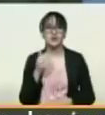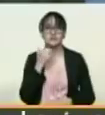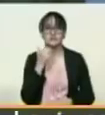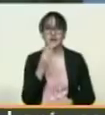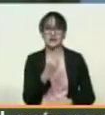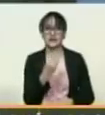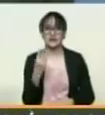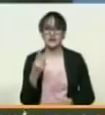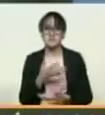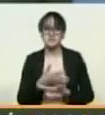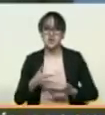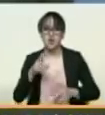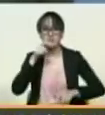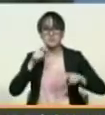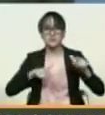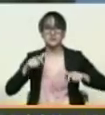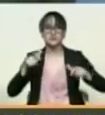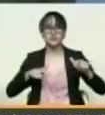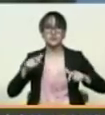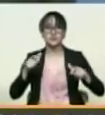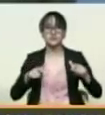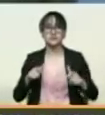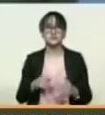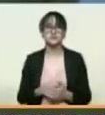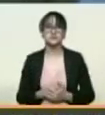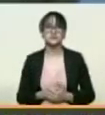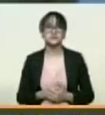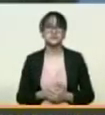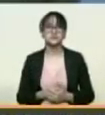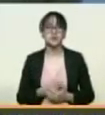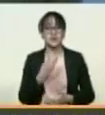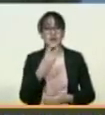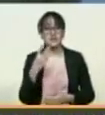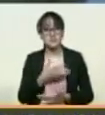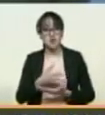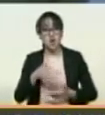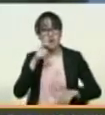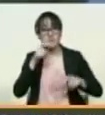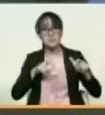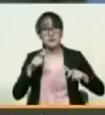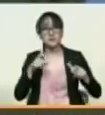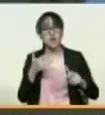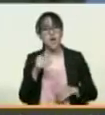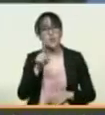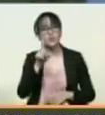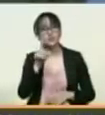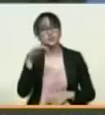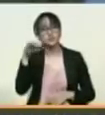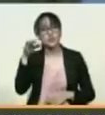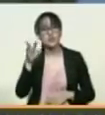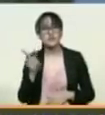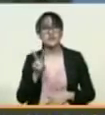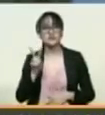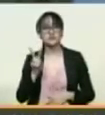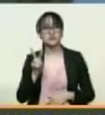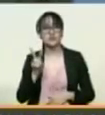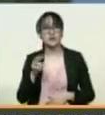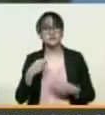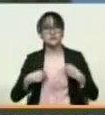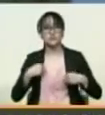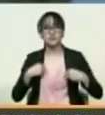33 millones de habitantes, ¿no? Yo les decía que de los 33 millones de habitantes, creo que hay un solo venezolano quien le puede preocupar